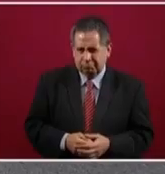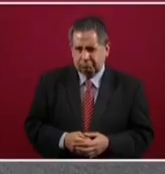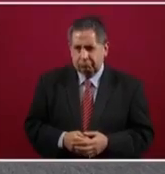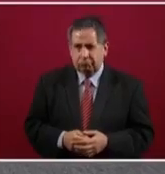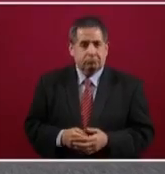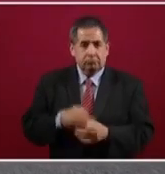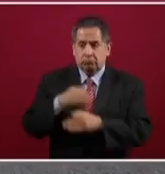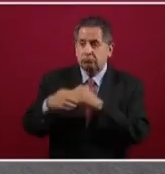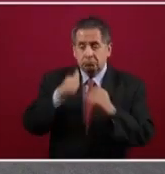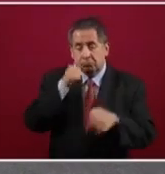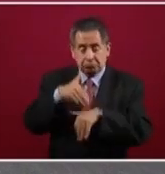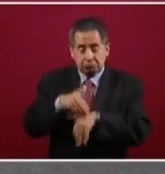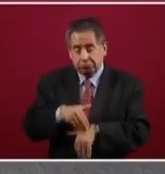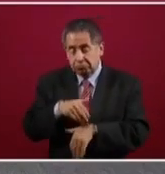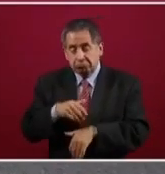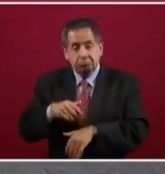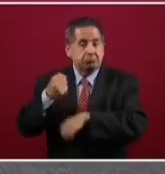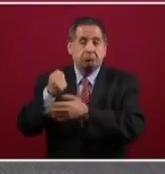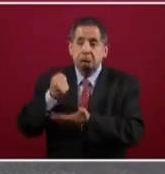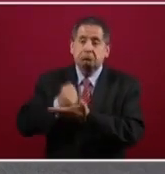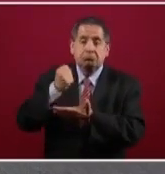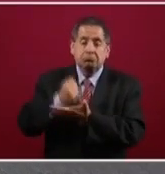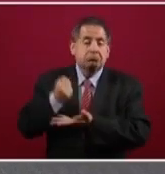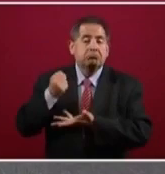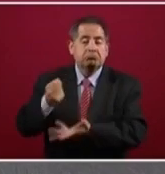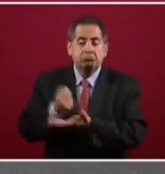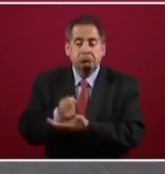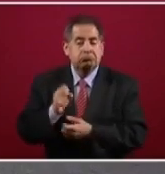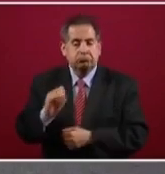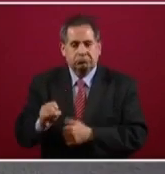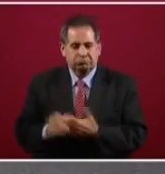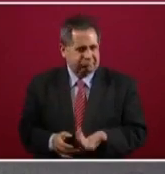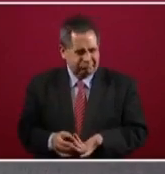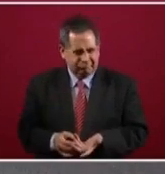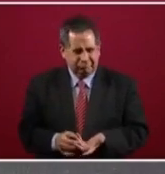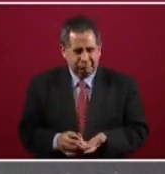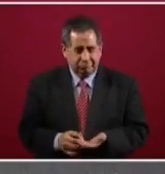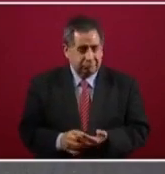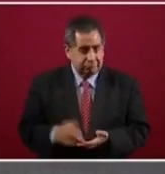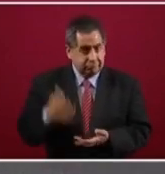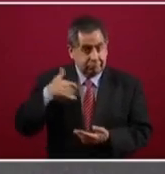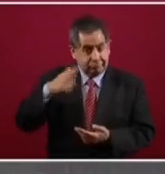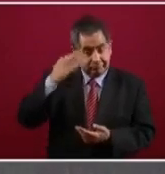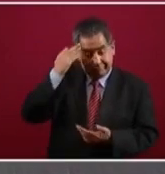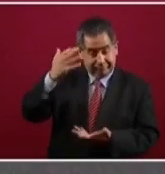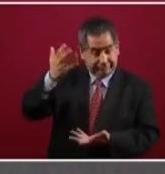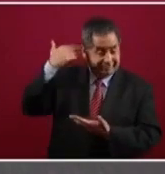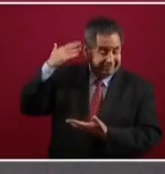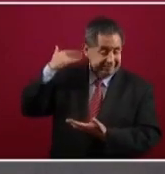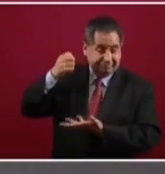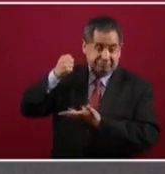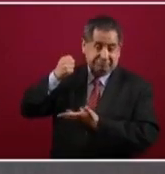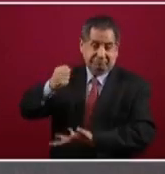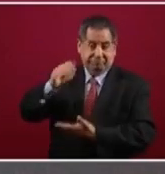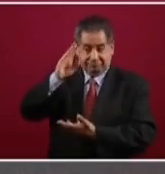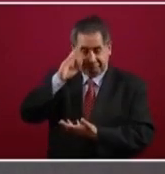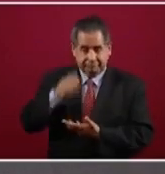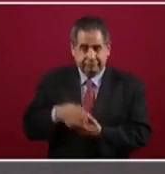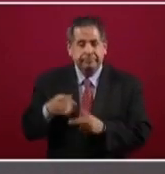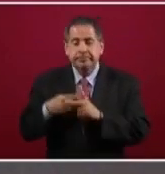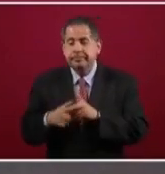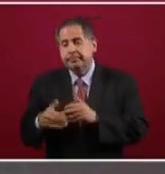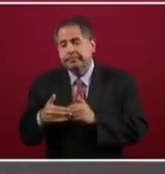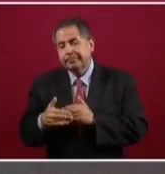todos el presupuesto? Y estamos hablando de aquellos presupuestos. A partir de